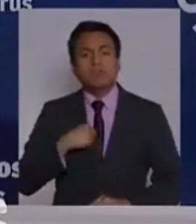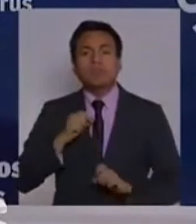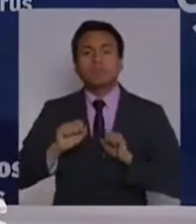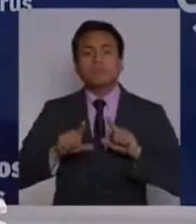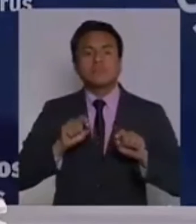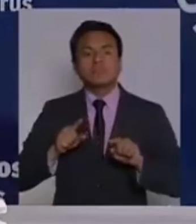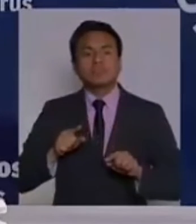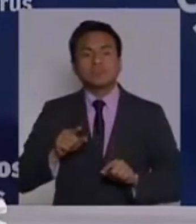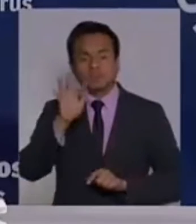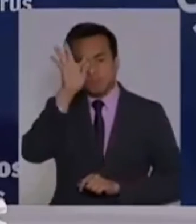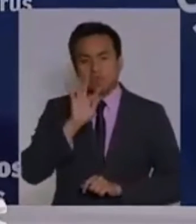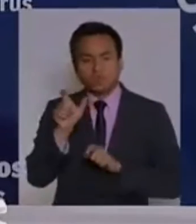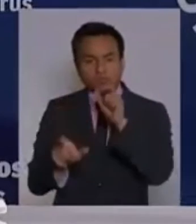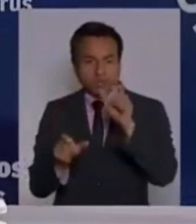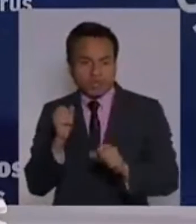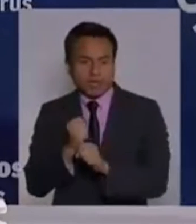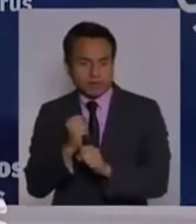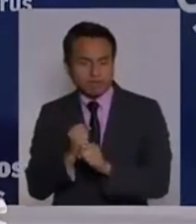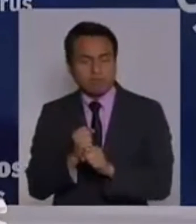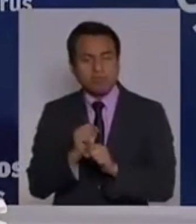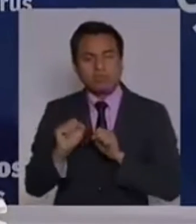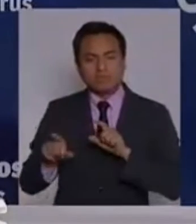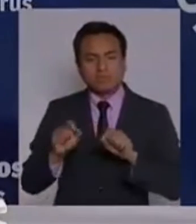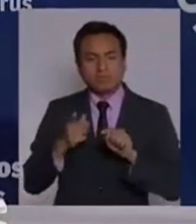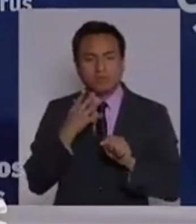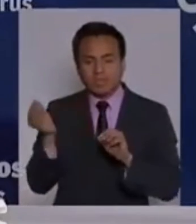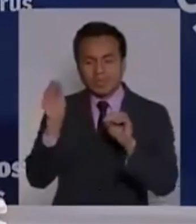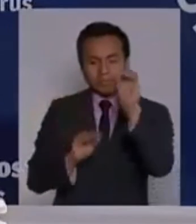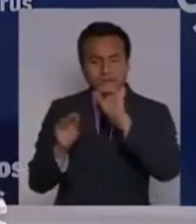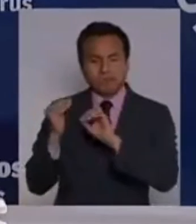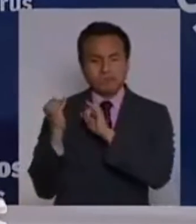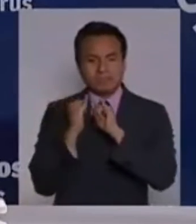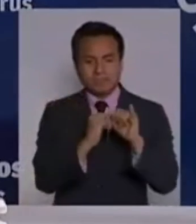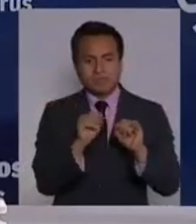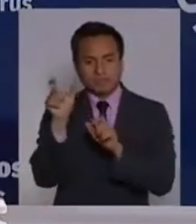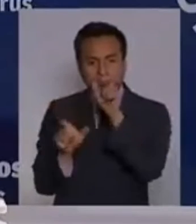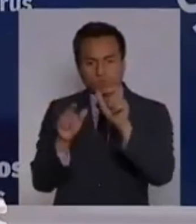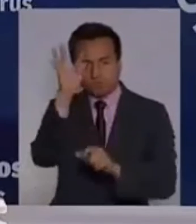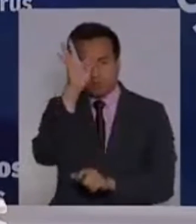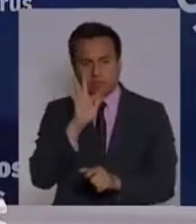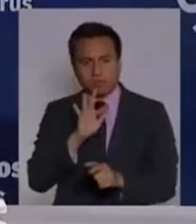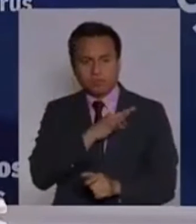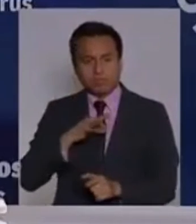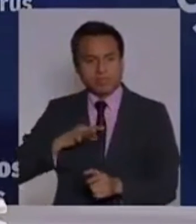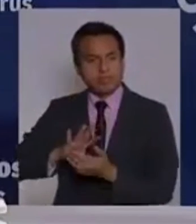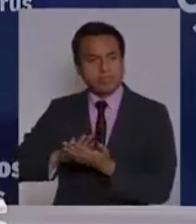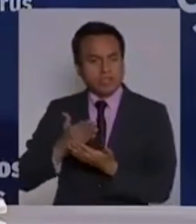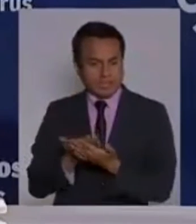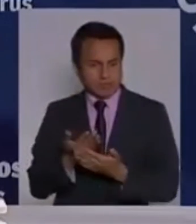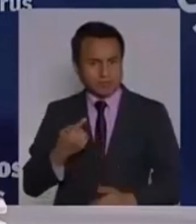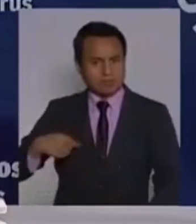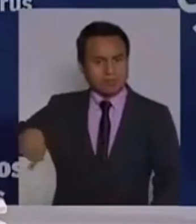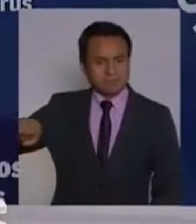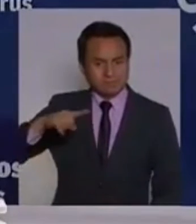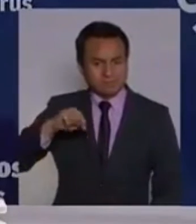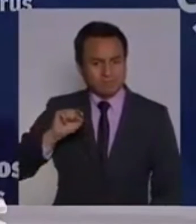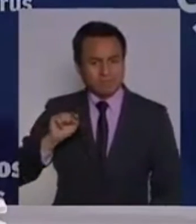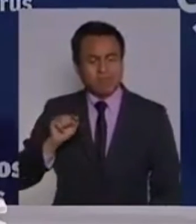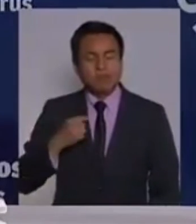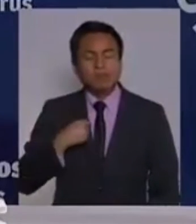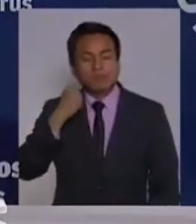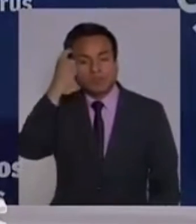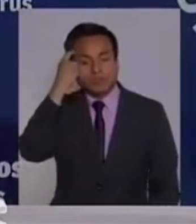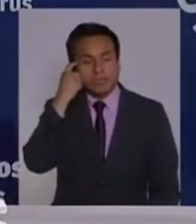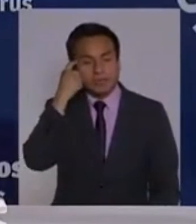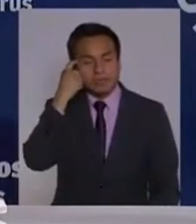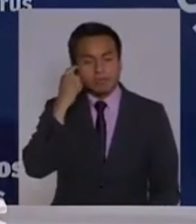defiendo mis funcionarios porque los que elaboran las cifras son los funcionarios del ministerio de salud por lo tanto creo